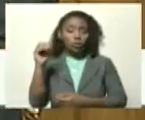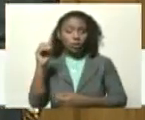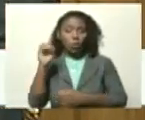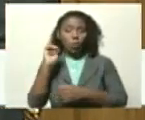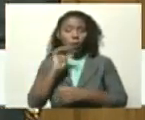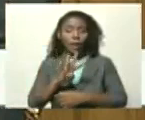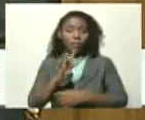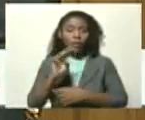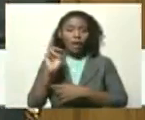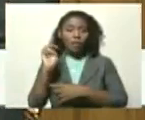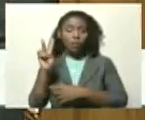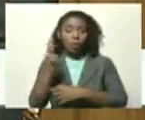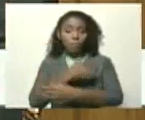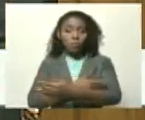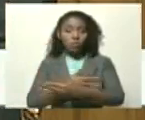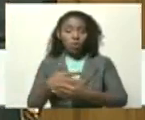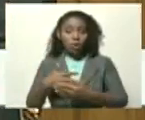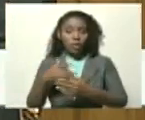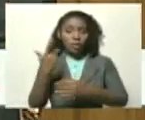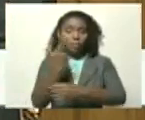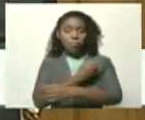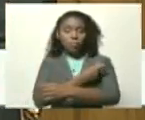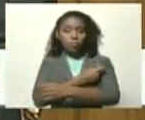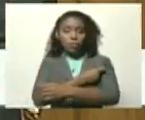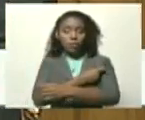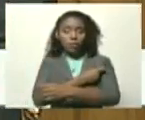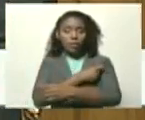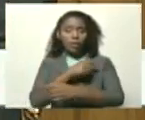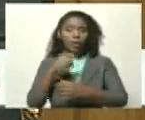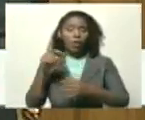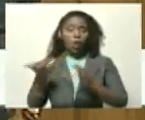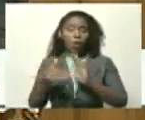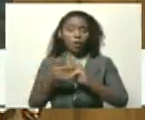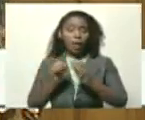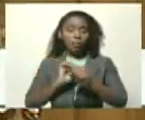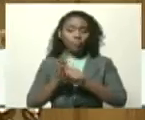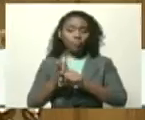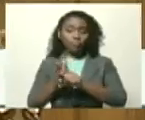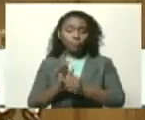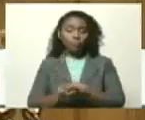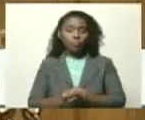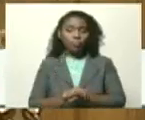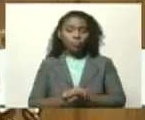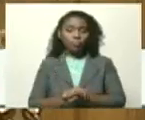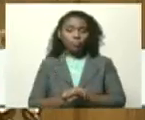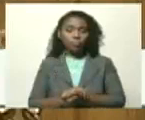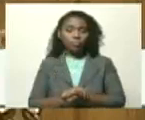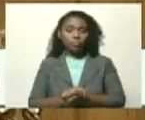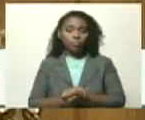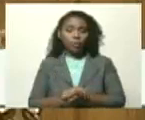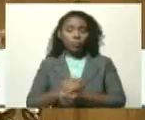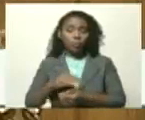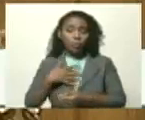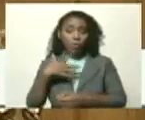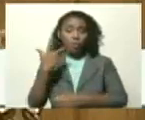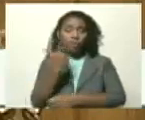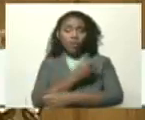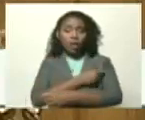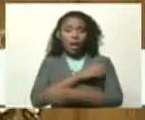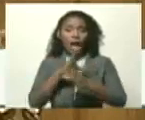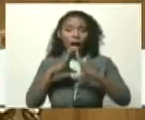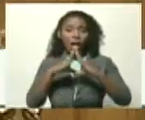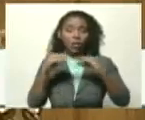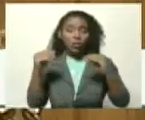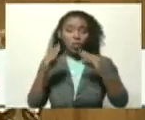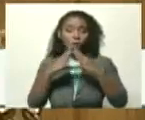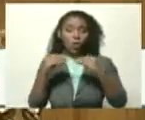442 millones de dosis de vacuna contra el COVID-19. Hubiéramos podido vacunar a